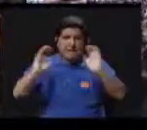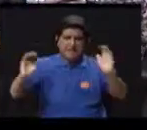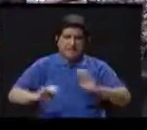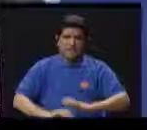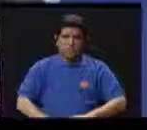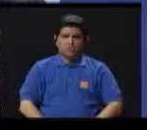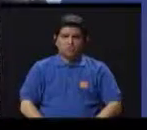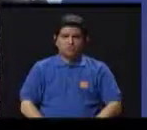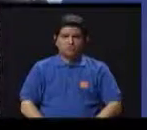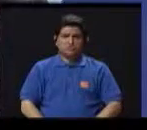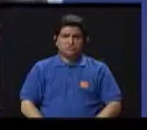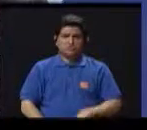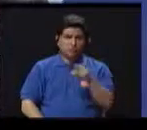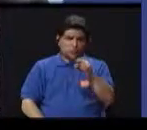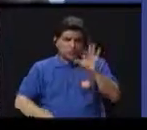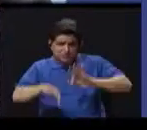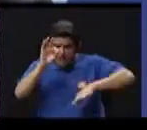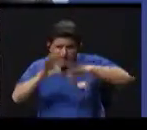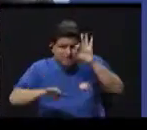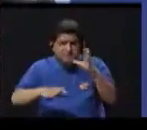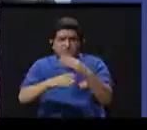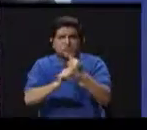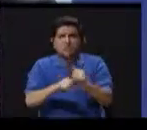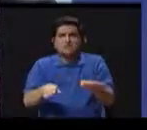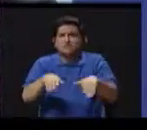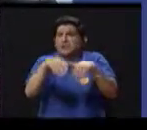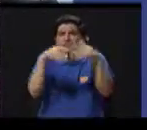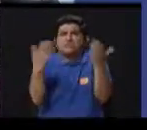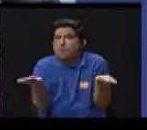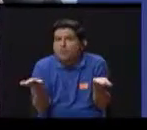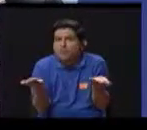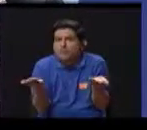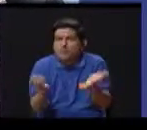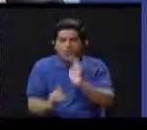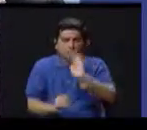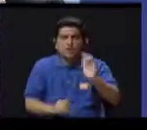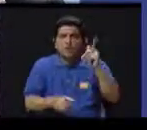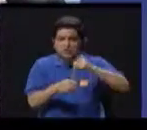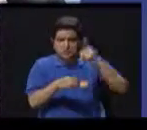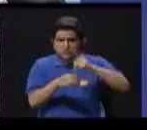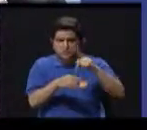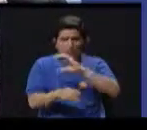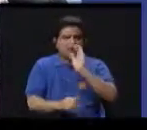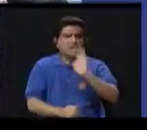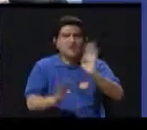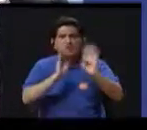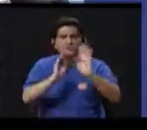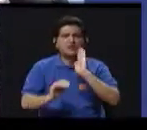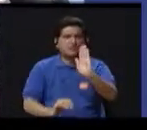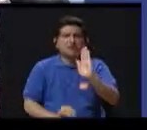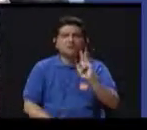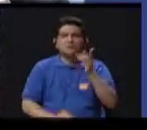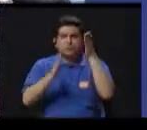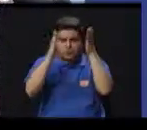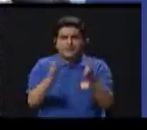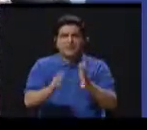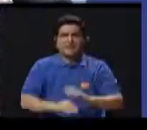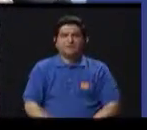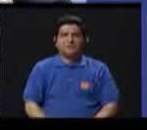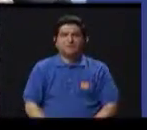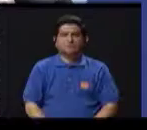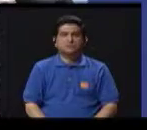niños, ¿cómo hicieron un casting? ¿Cómo hicieron ustedes para escoger los niños protagonistas y los niños que iban a hablar sobre sus